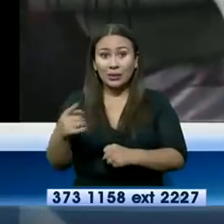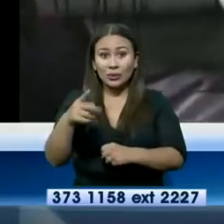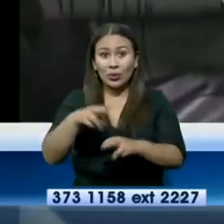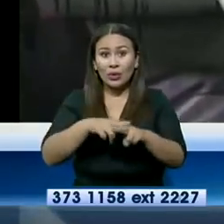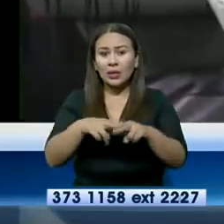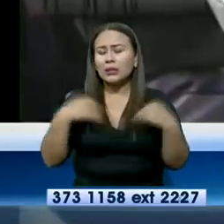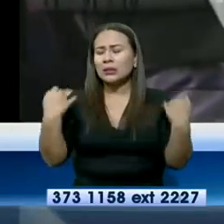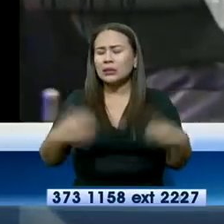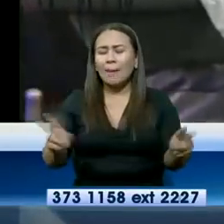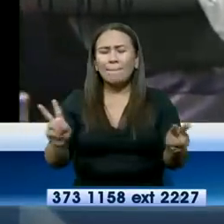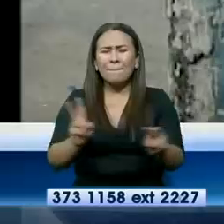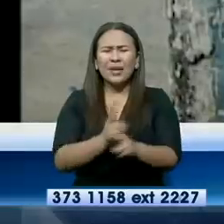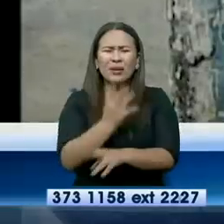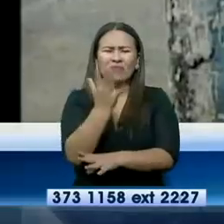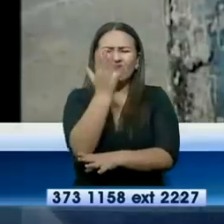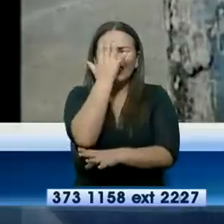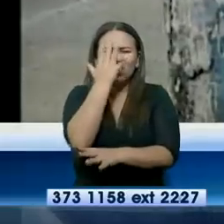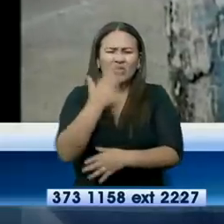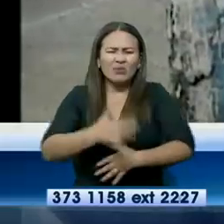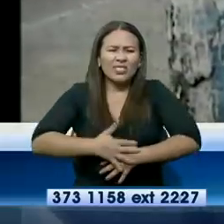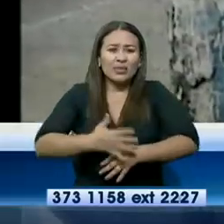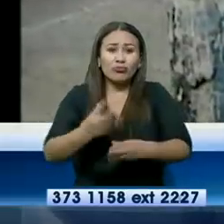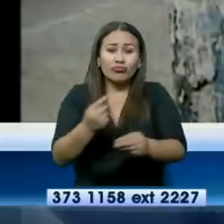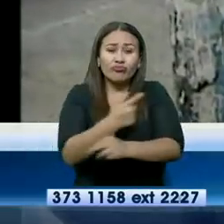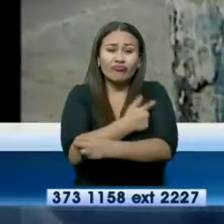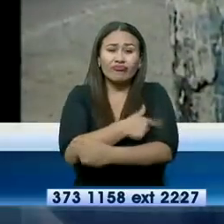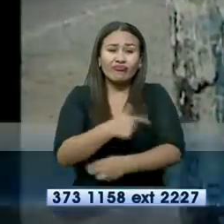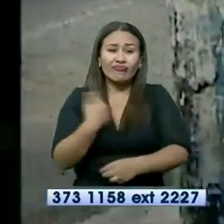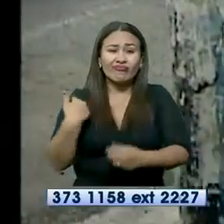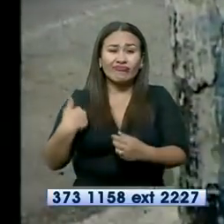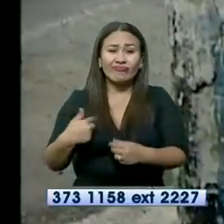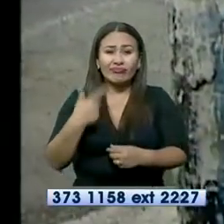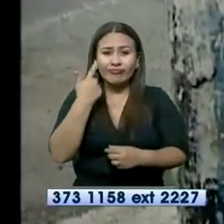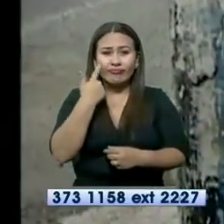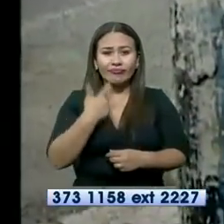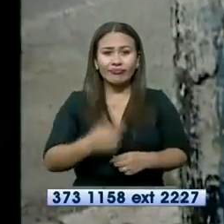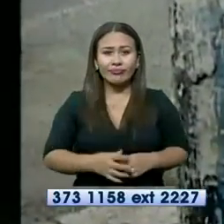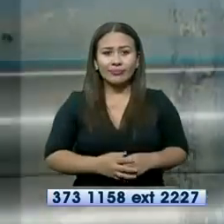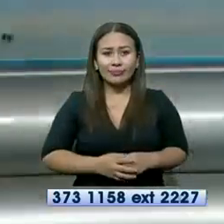peores heridas. Informó José Morales.